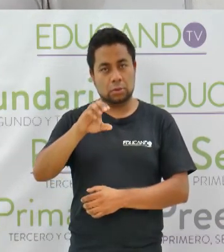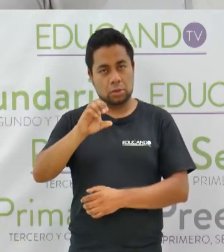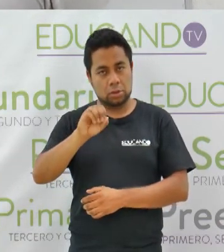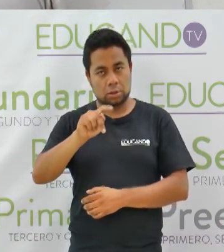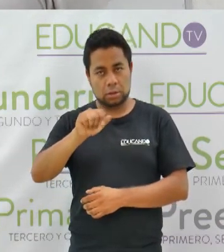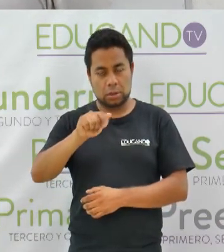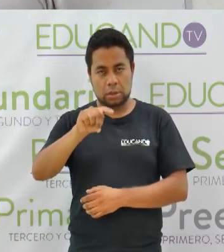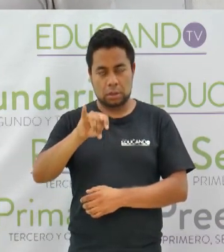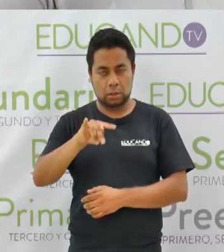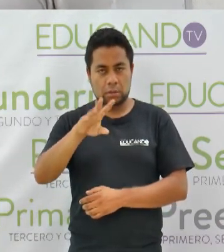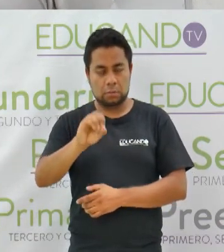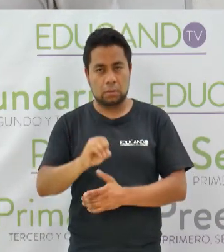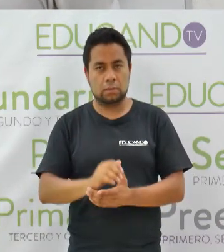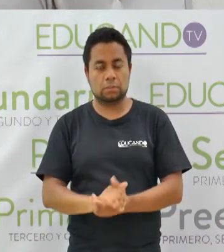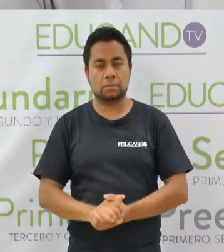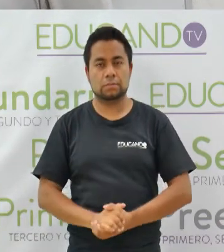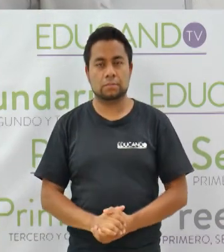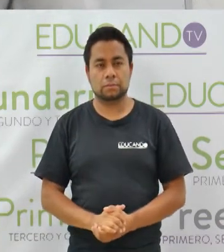Connotativo.